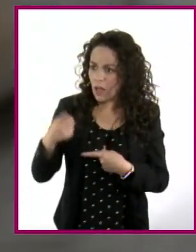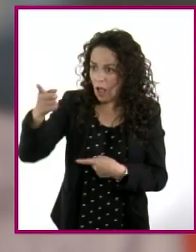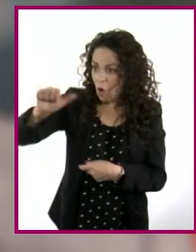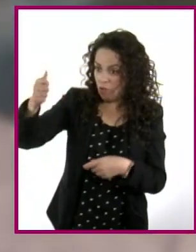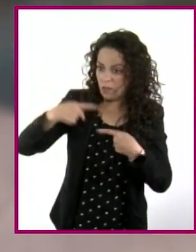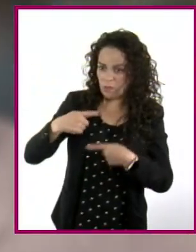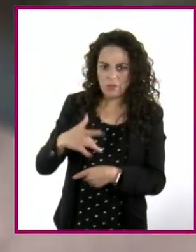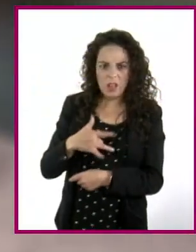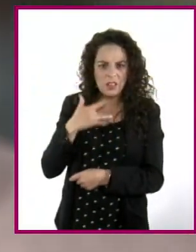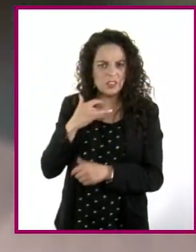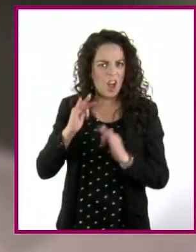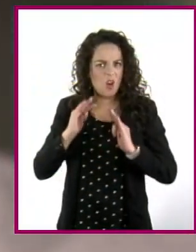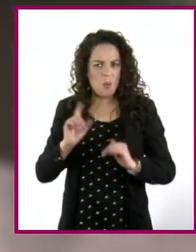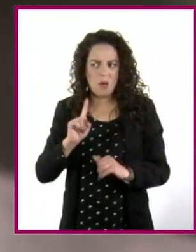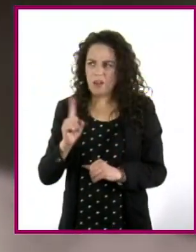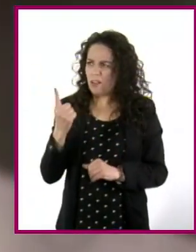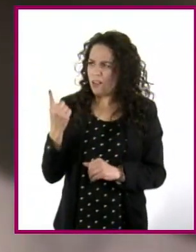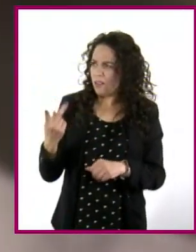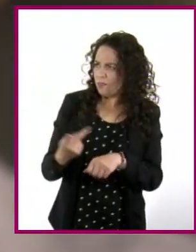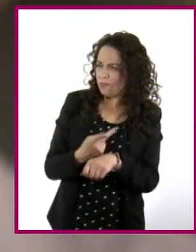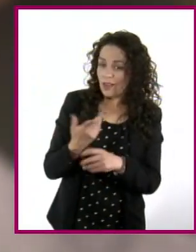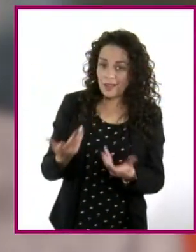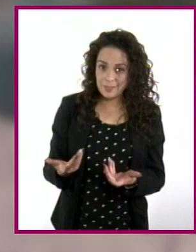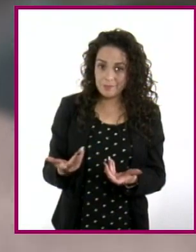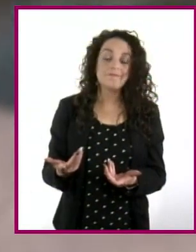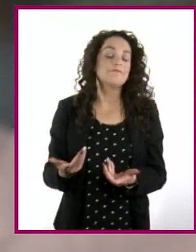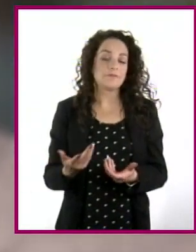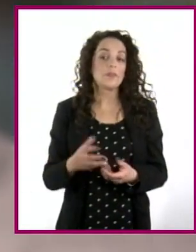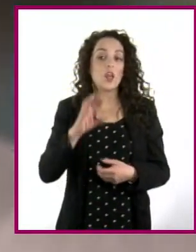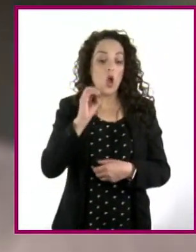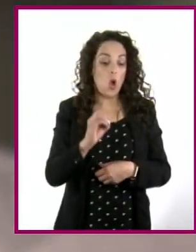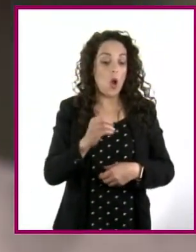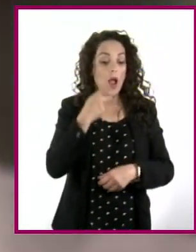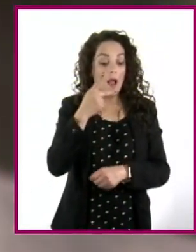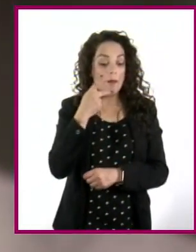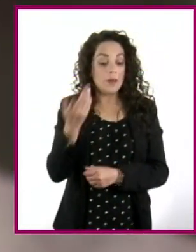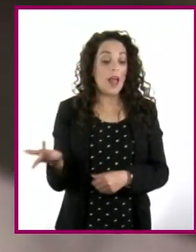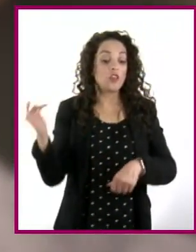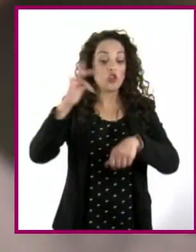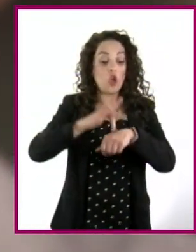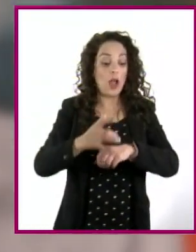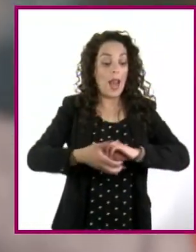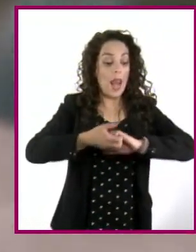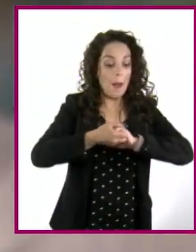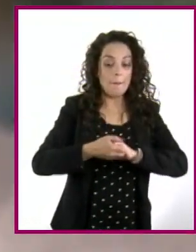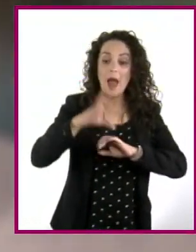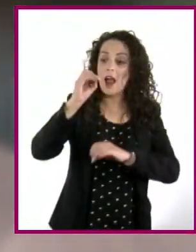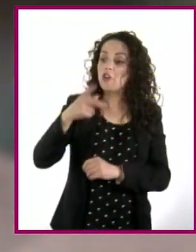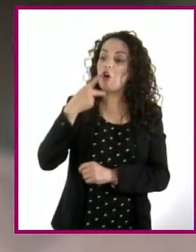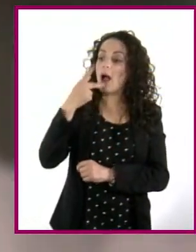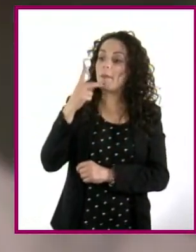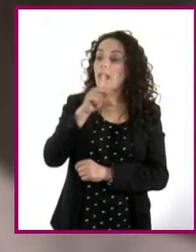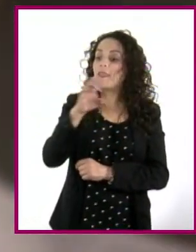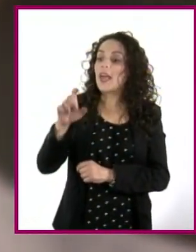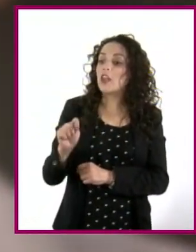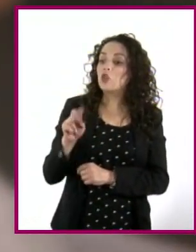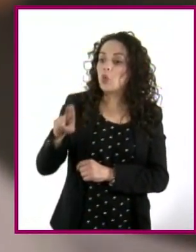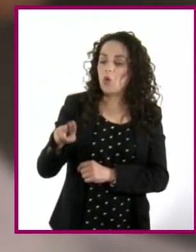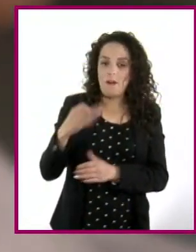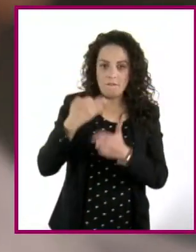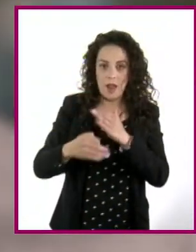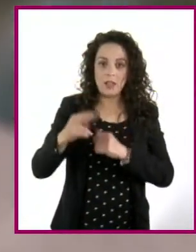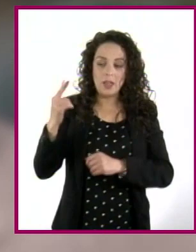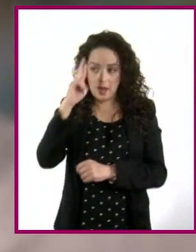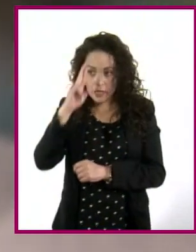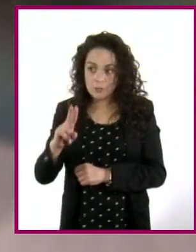interlocutor. Cuidado con actitudes como el tuteo, tomar de la mano o acercarse en exceso. Con eso basta para alterar la